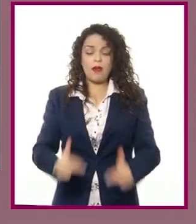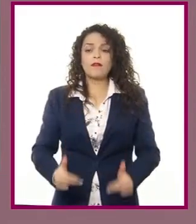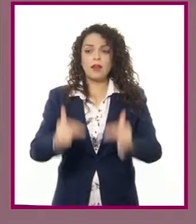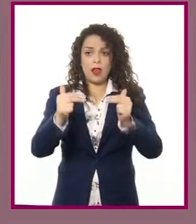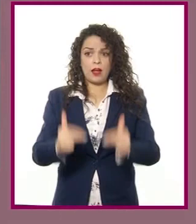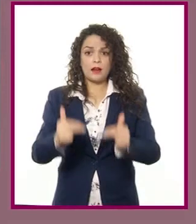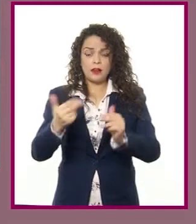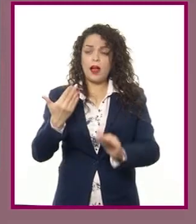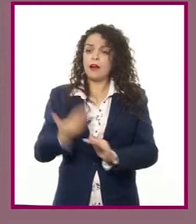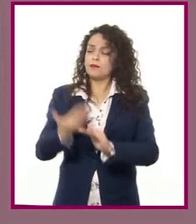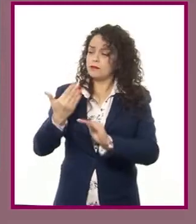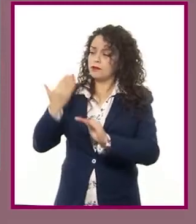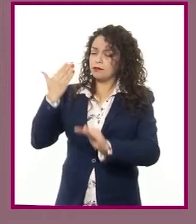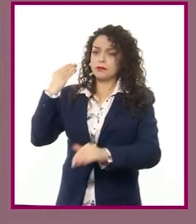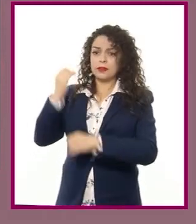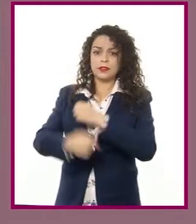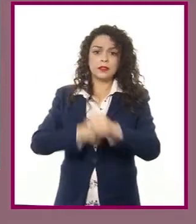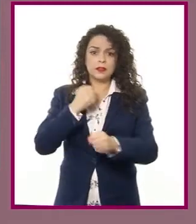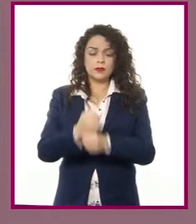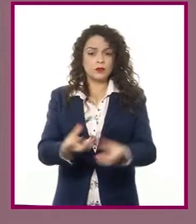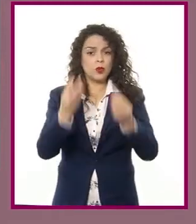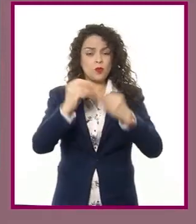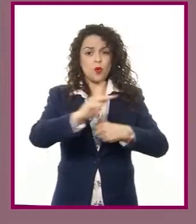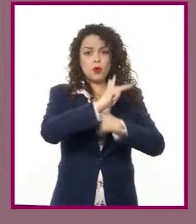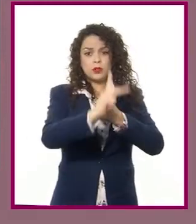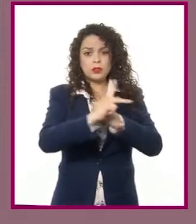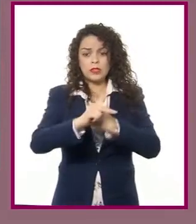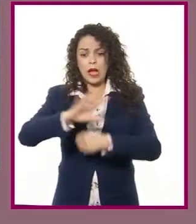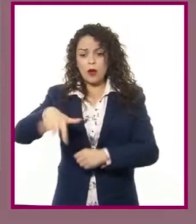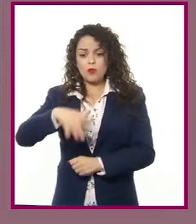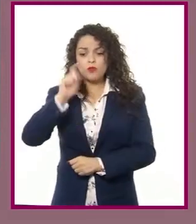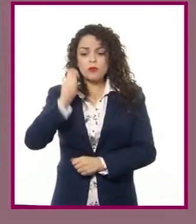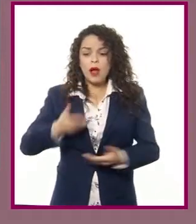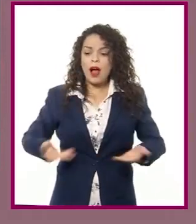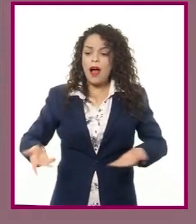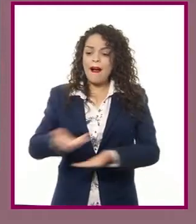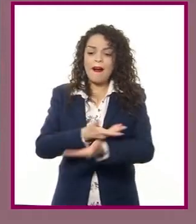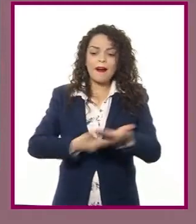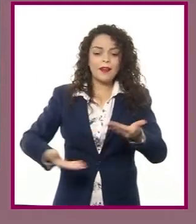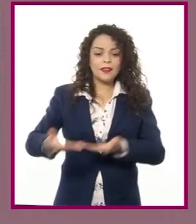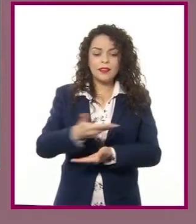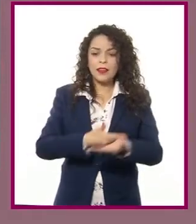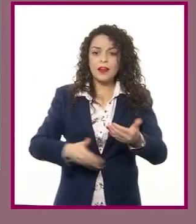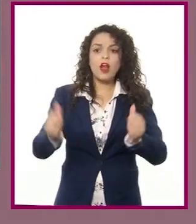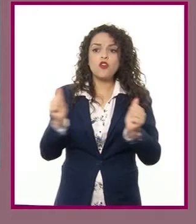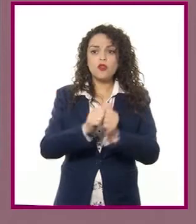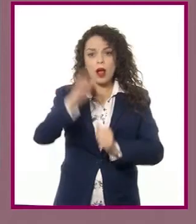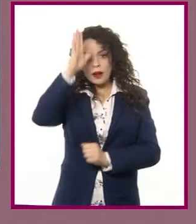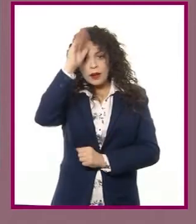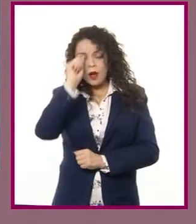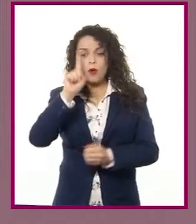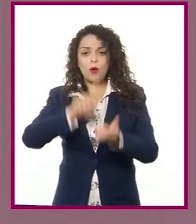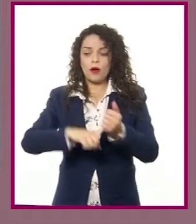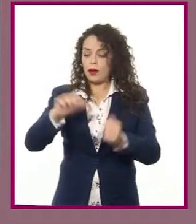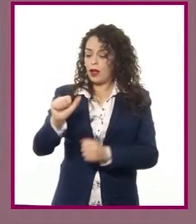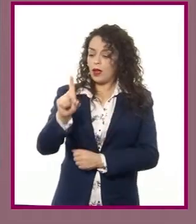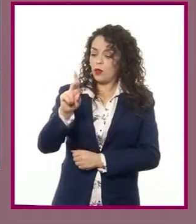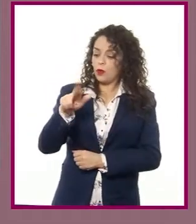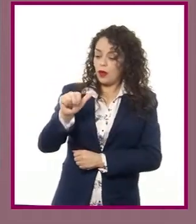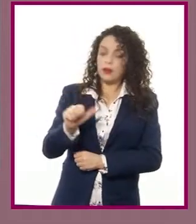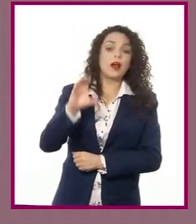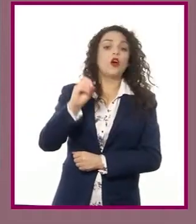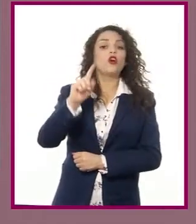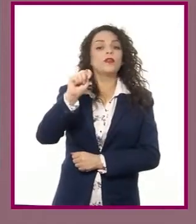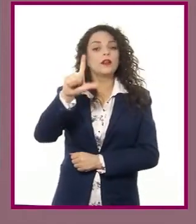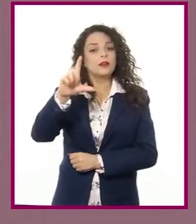varias décadas, muchas naciones han buscado incrementar su intercambio comercial mediante acuerdos aduaneros o tratados de libre